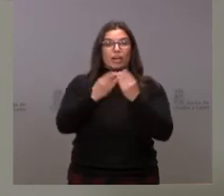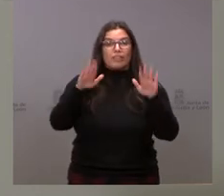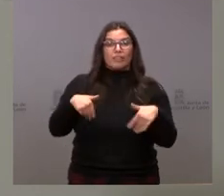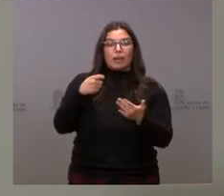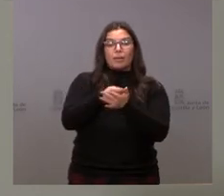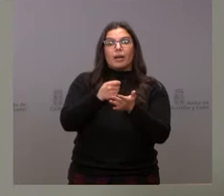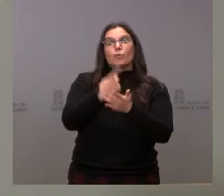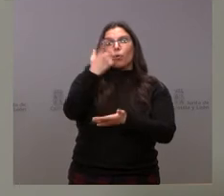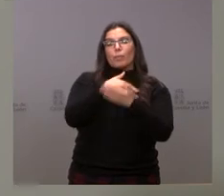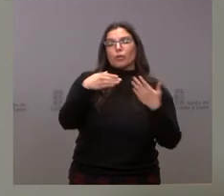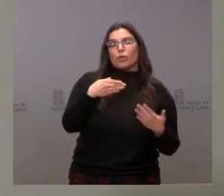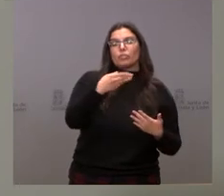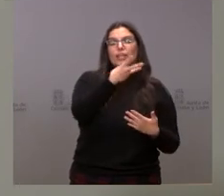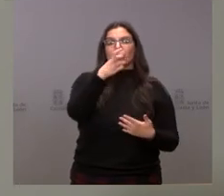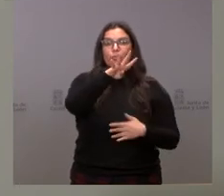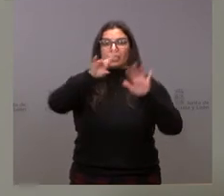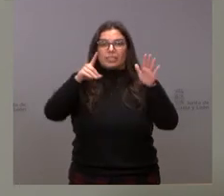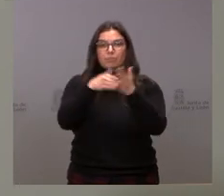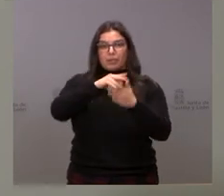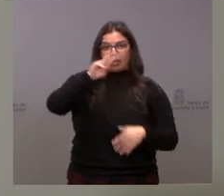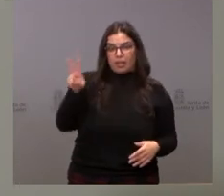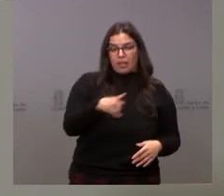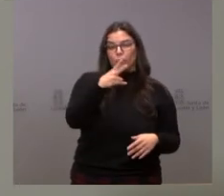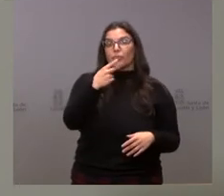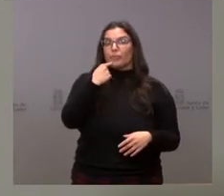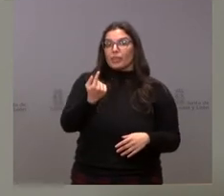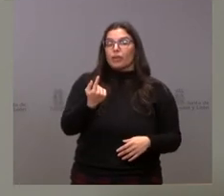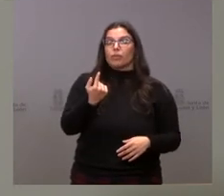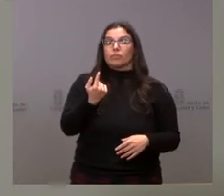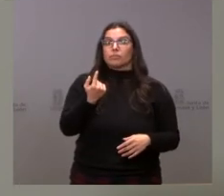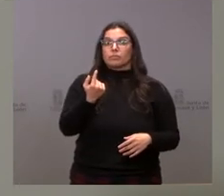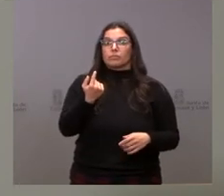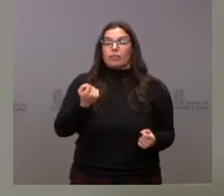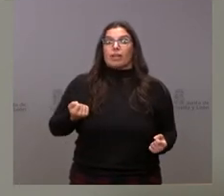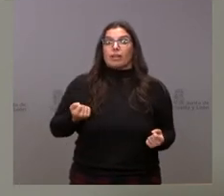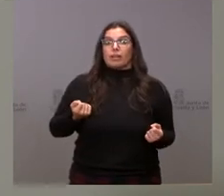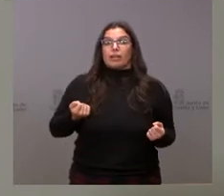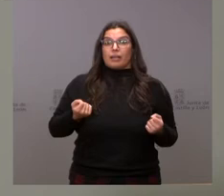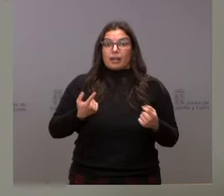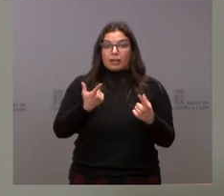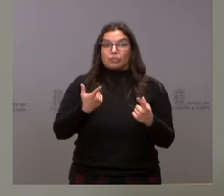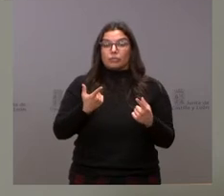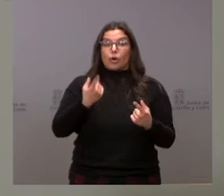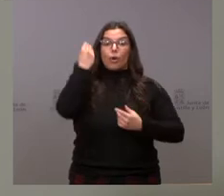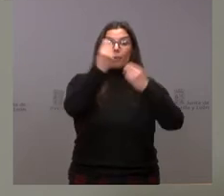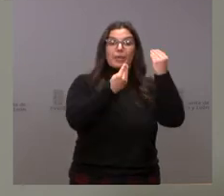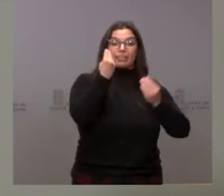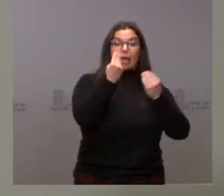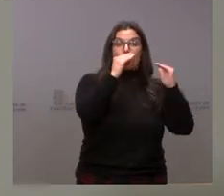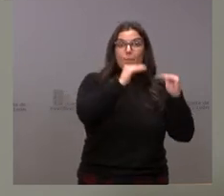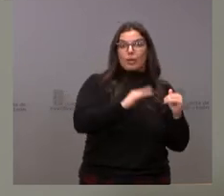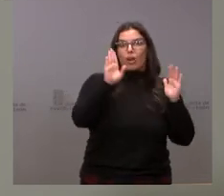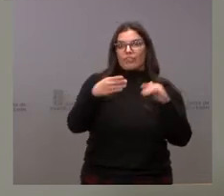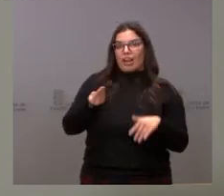trescientos cuarenta y seis mil euros hago mención a que el coste ha sido superior a lo estimado debido precisamente